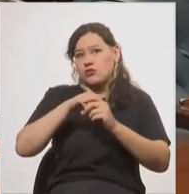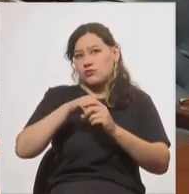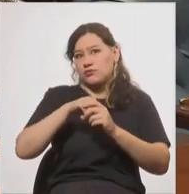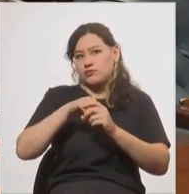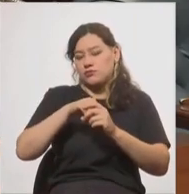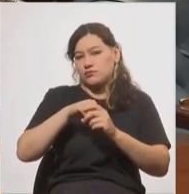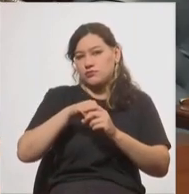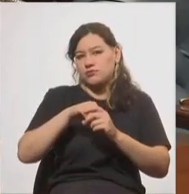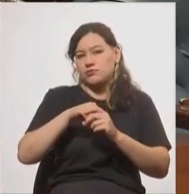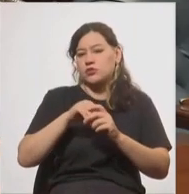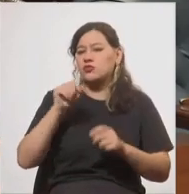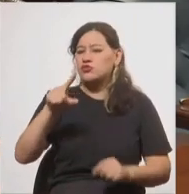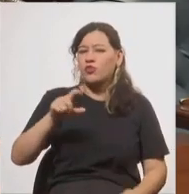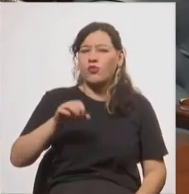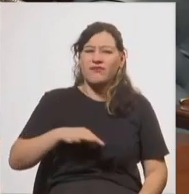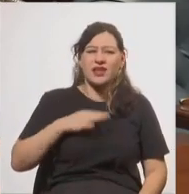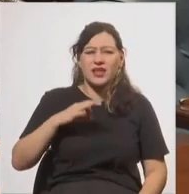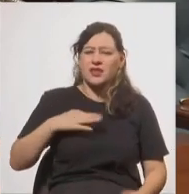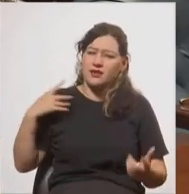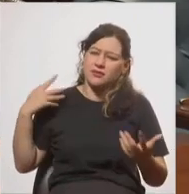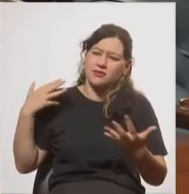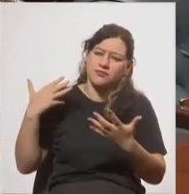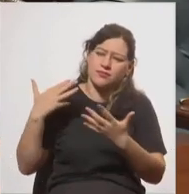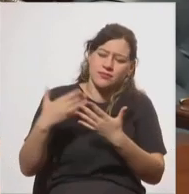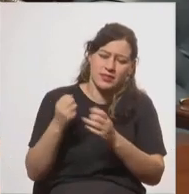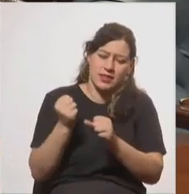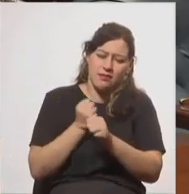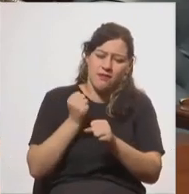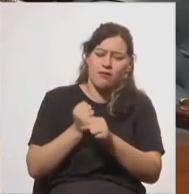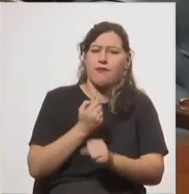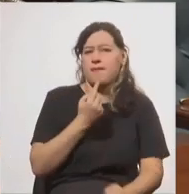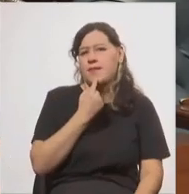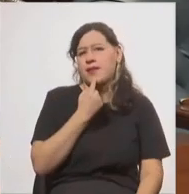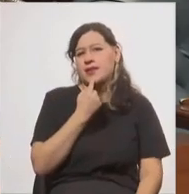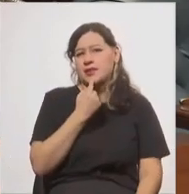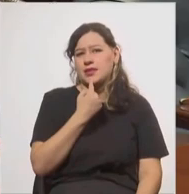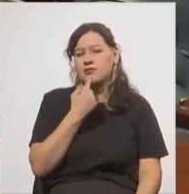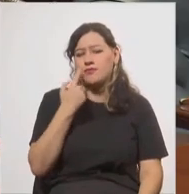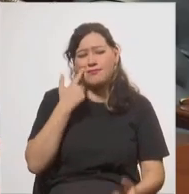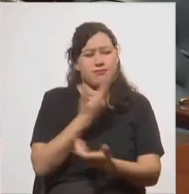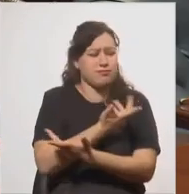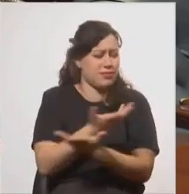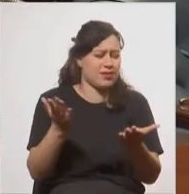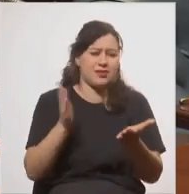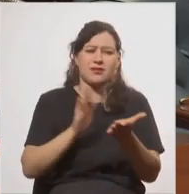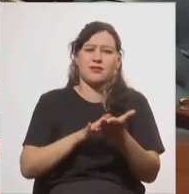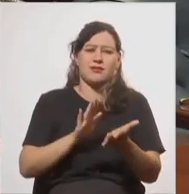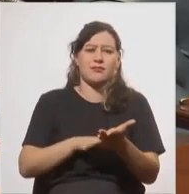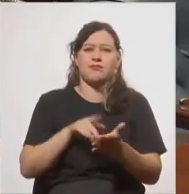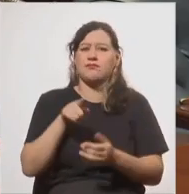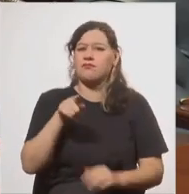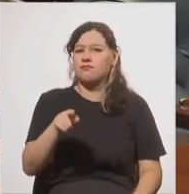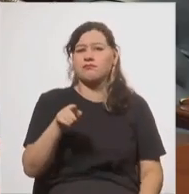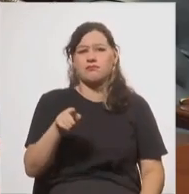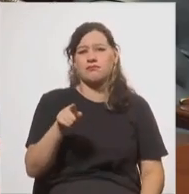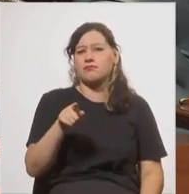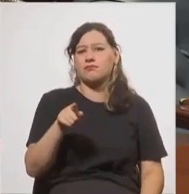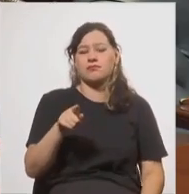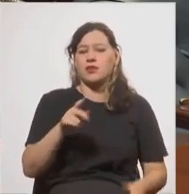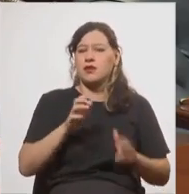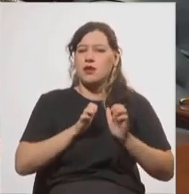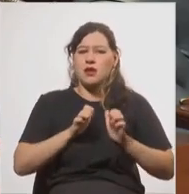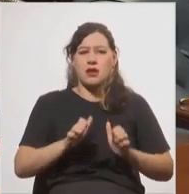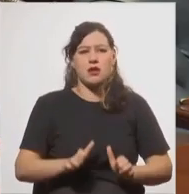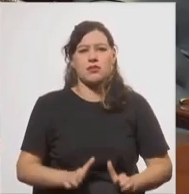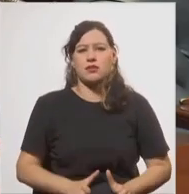Toda su vida y su desempeño en la función política ha sido una demostración de austeridad, de ética